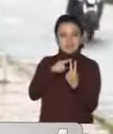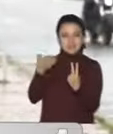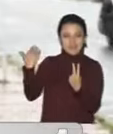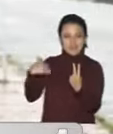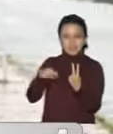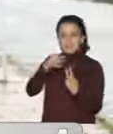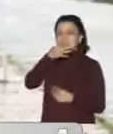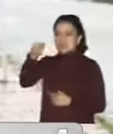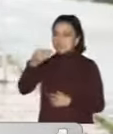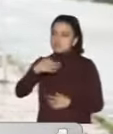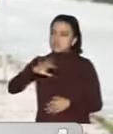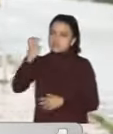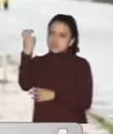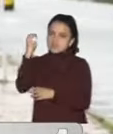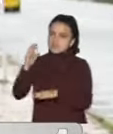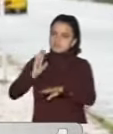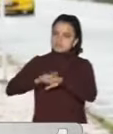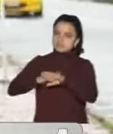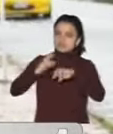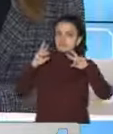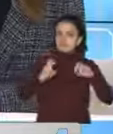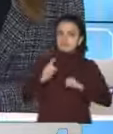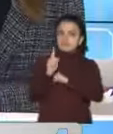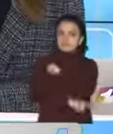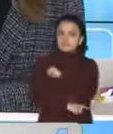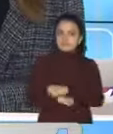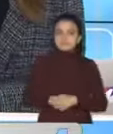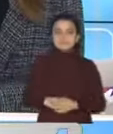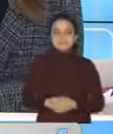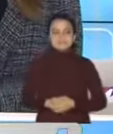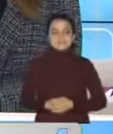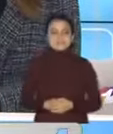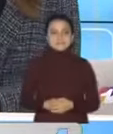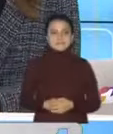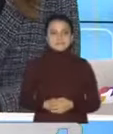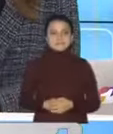Desde el norte de Bogotá, Luisa Fernández, Noticentro 1, CMI. Luisa, muchas gracias.